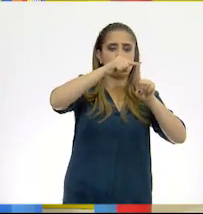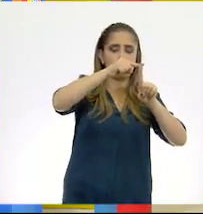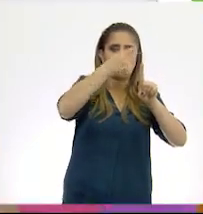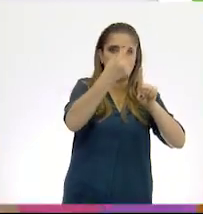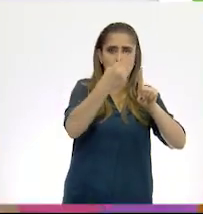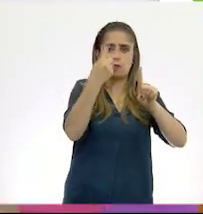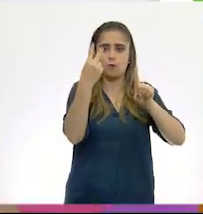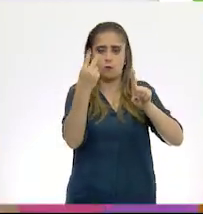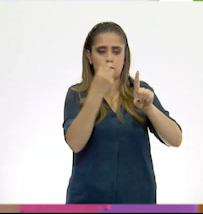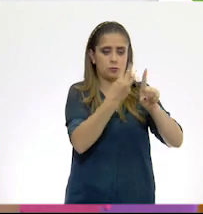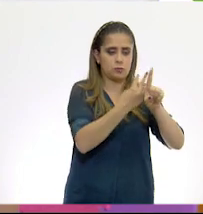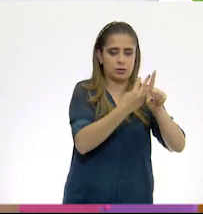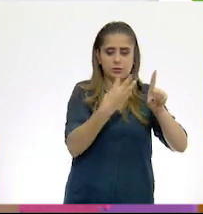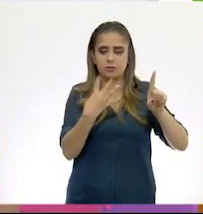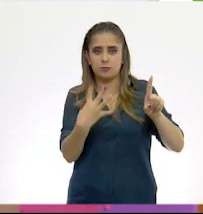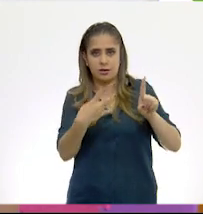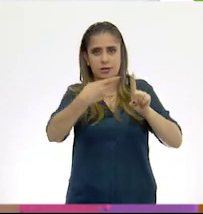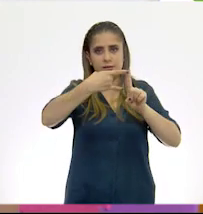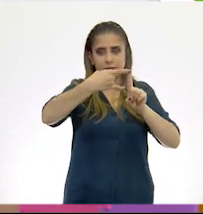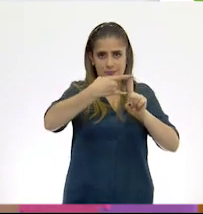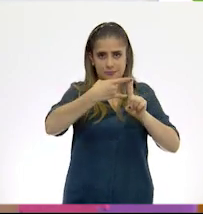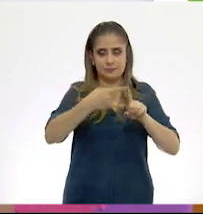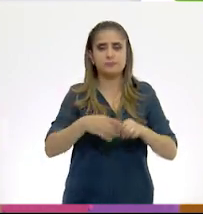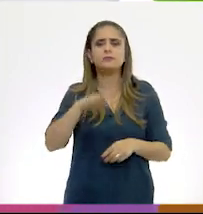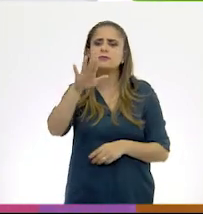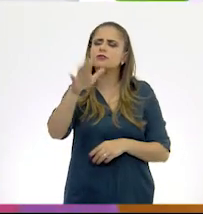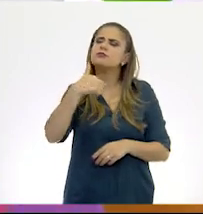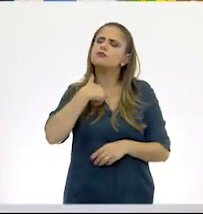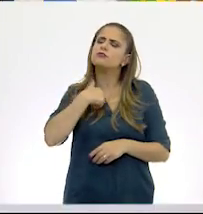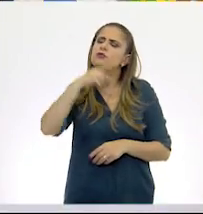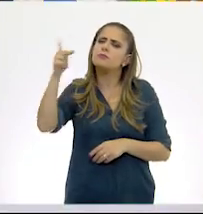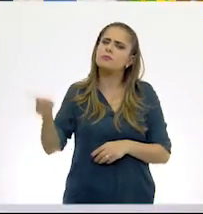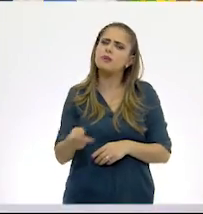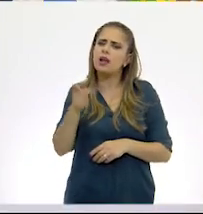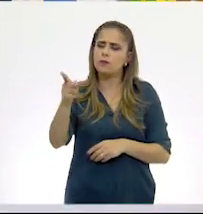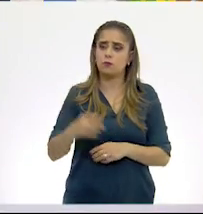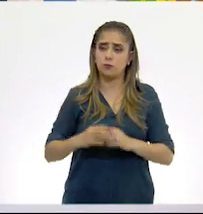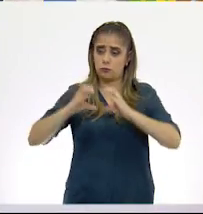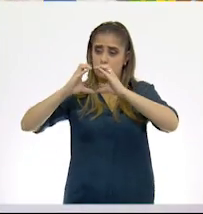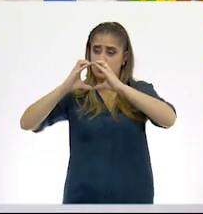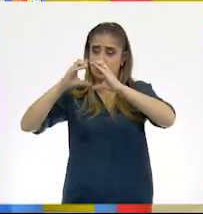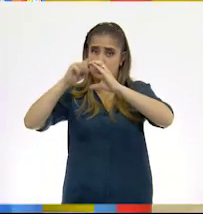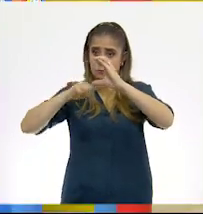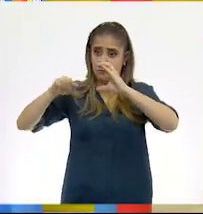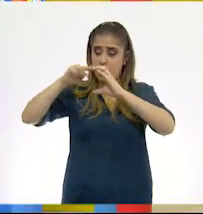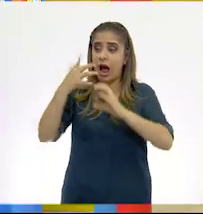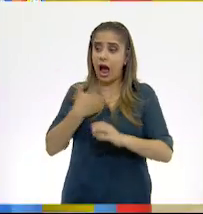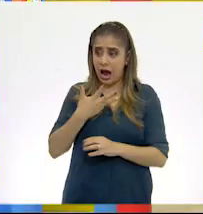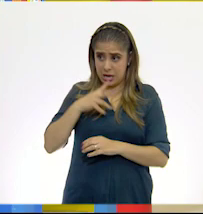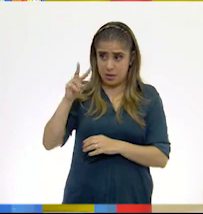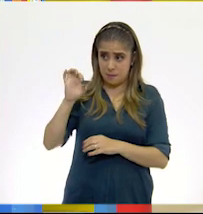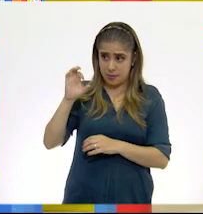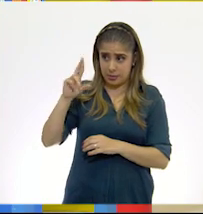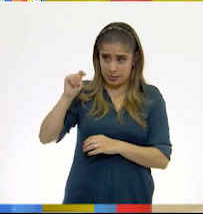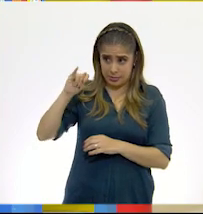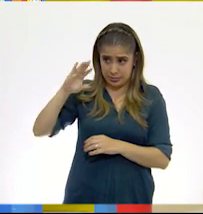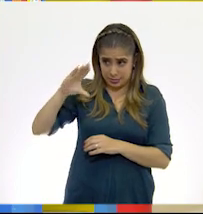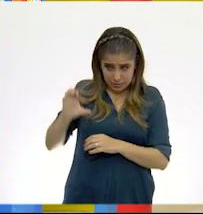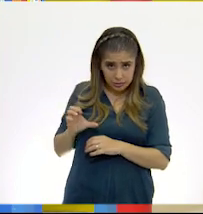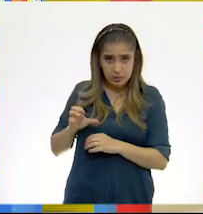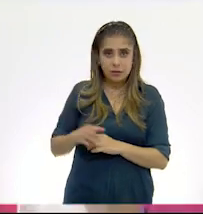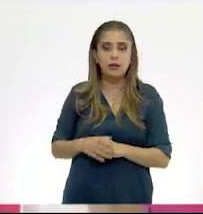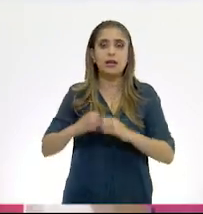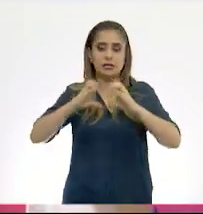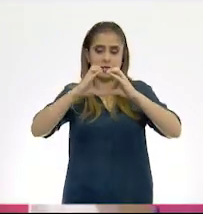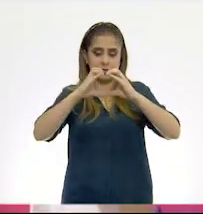Uno, dos, tres, cuatro. Yo tengo una pregunta. ¿Un círculo tiene vértices? Un círculo